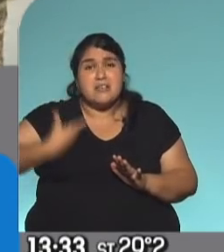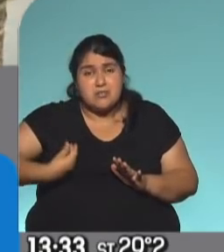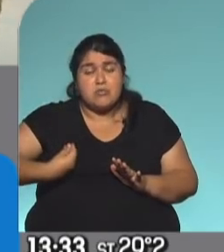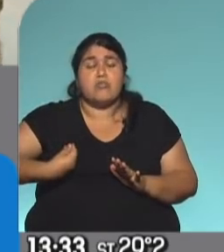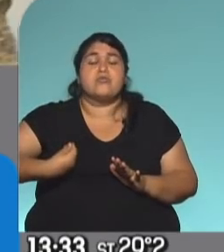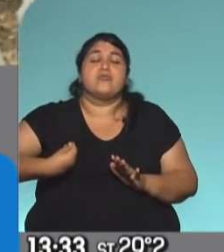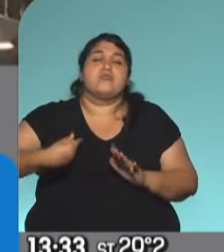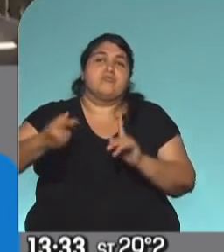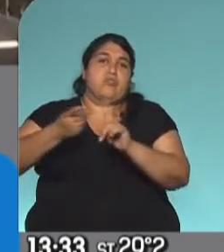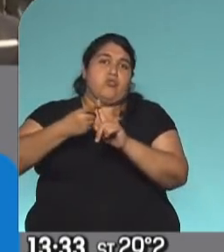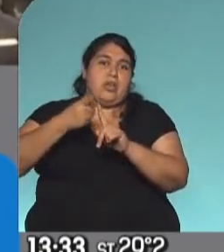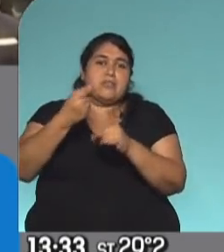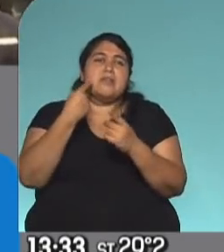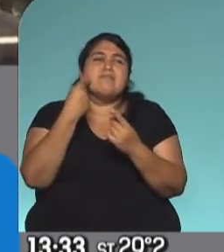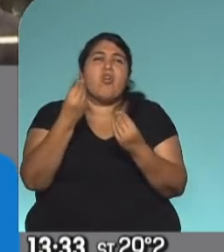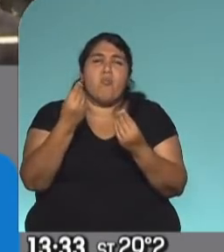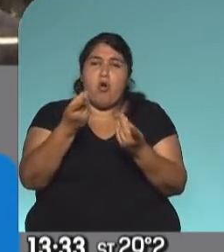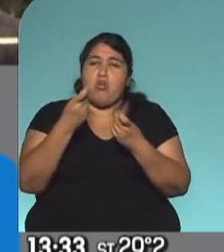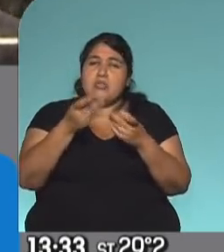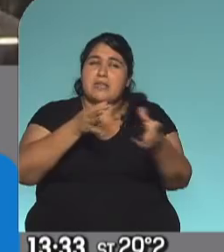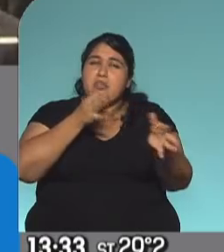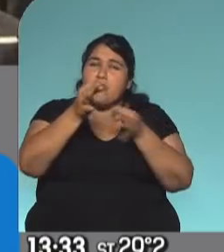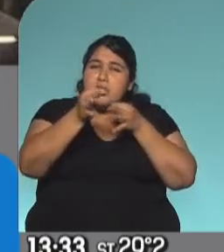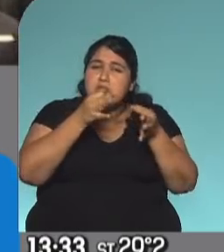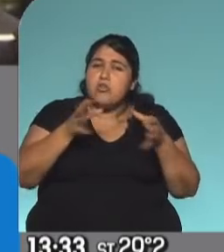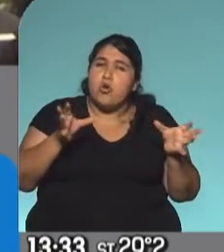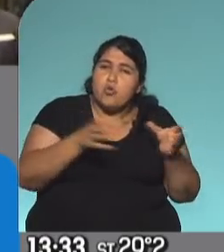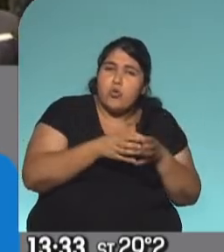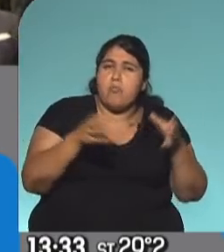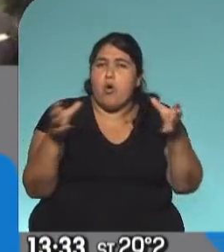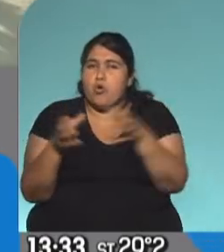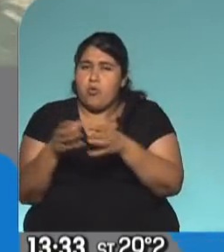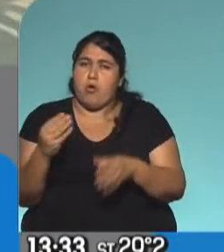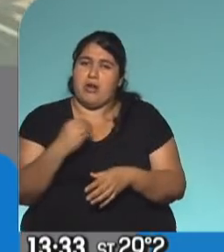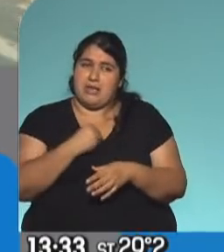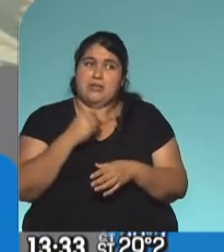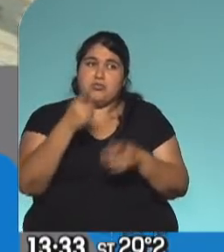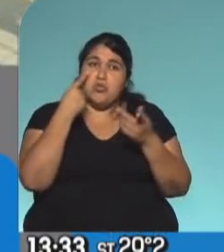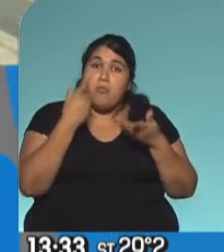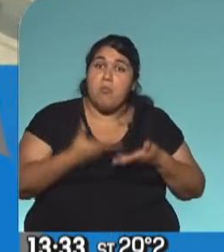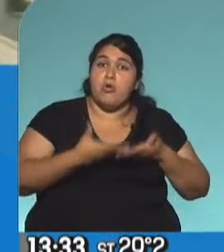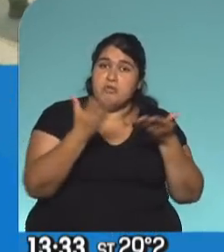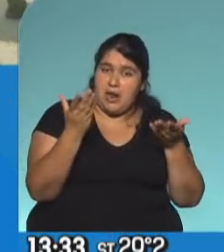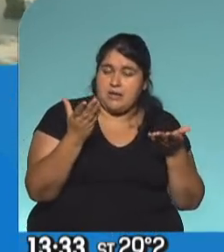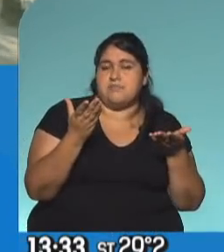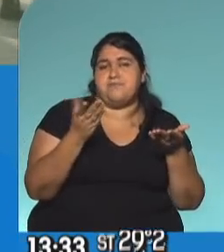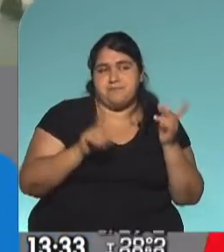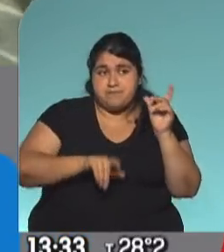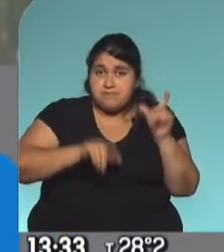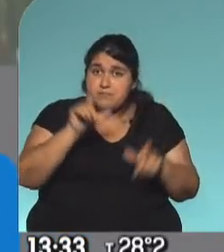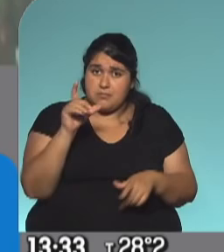Dhabi, sobre la necesidad de un diálogo entre los grupos religiosos y mostrar que si bien hay